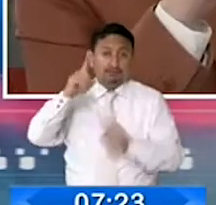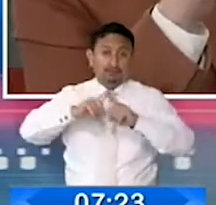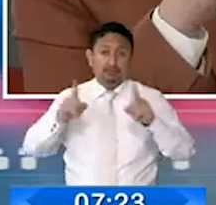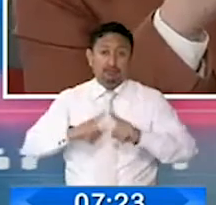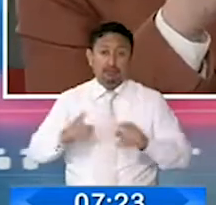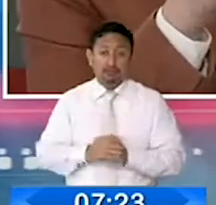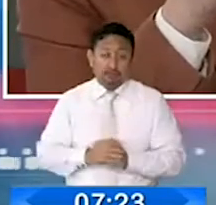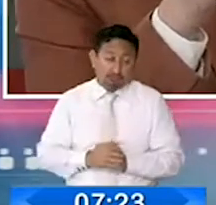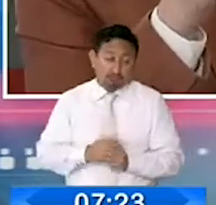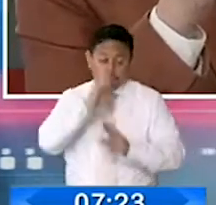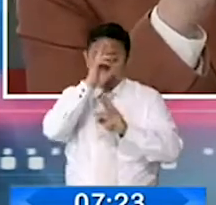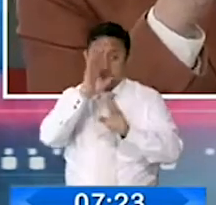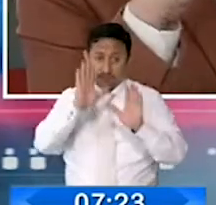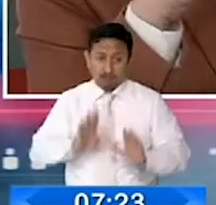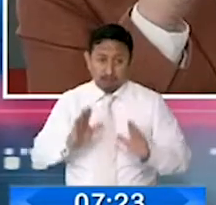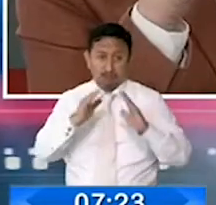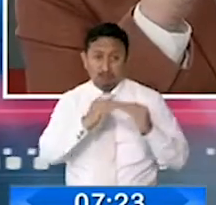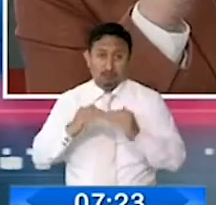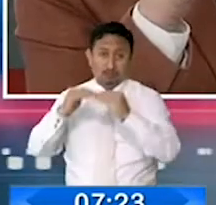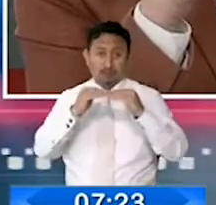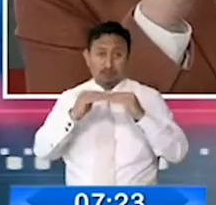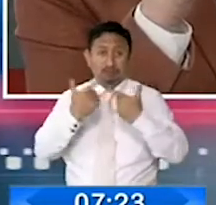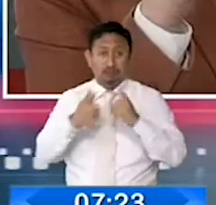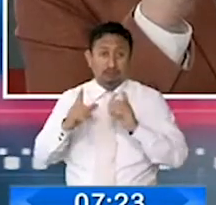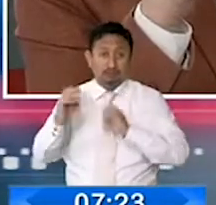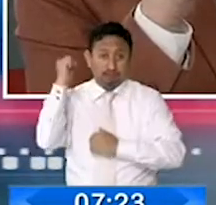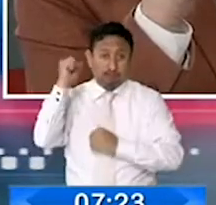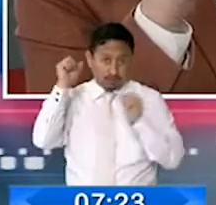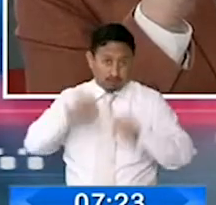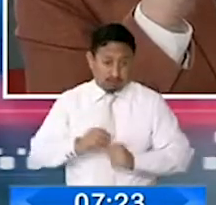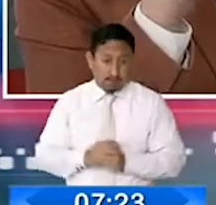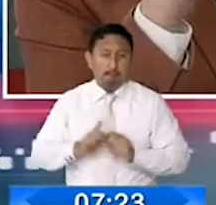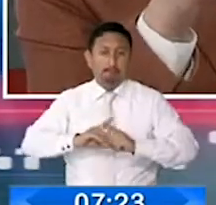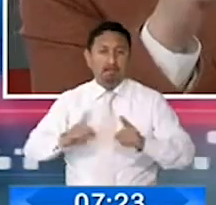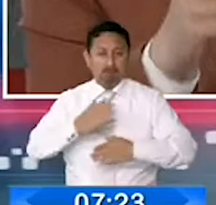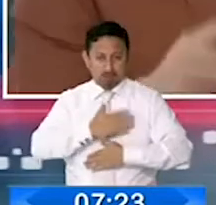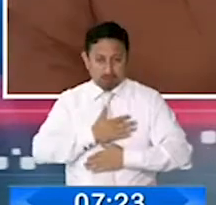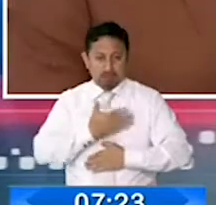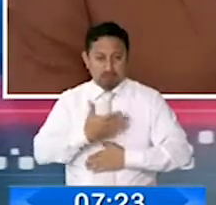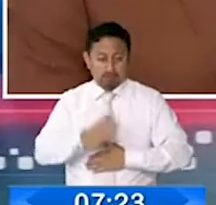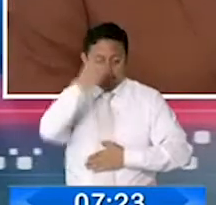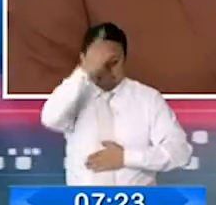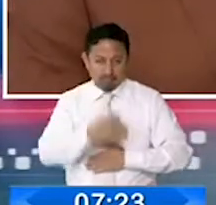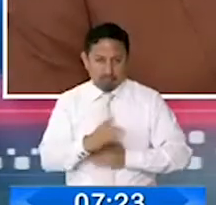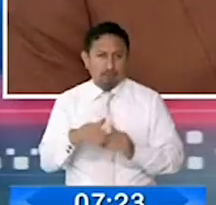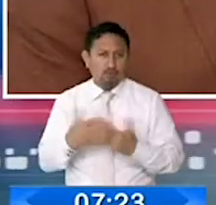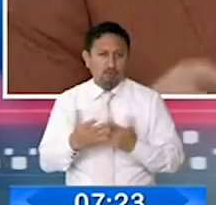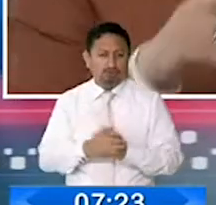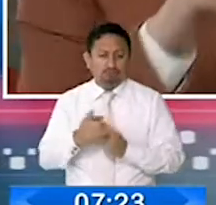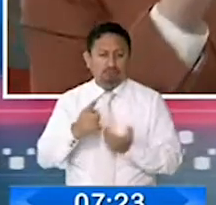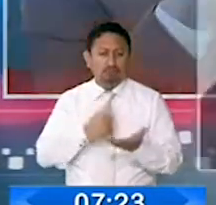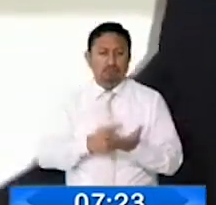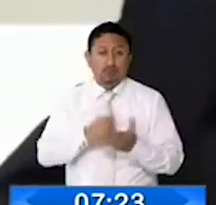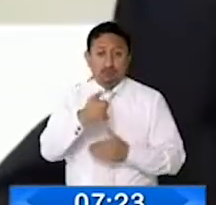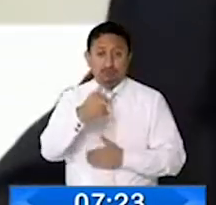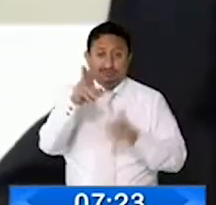diferentes criterios, y eso es parte del ejercicio de la libertad y de los derechos. Pero nosotros hemos resuelto simplemente ese caso